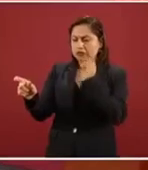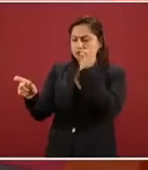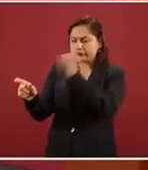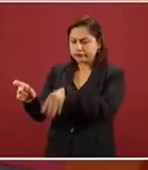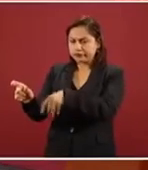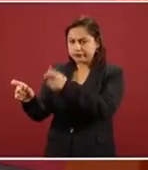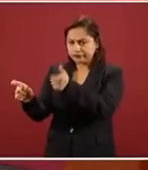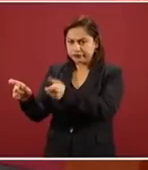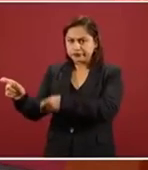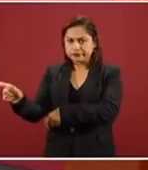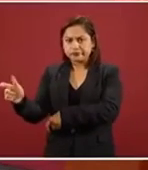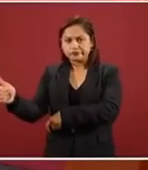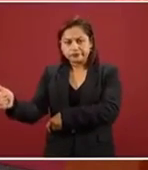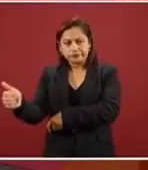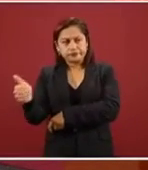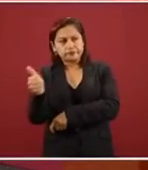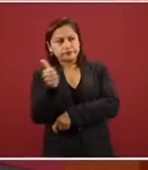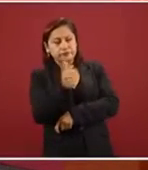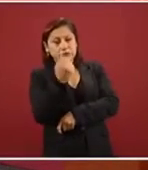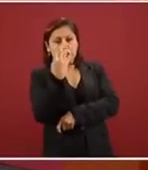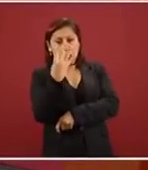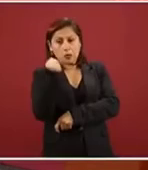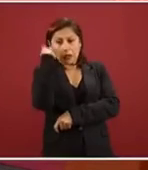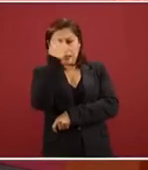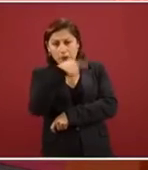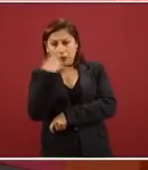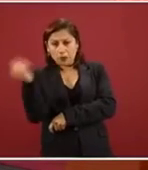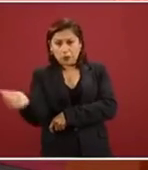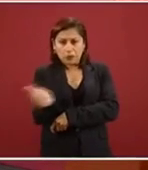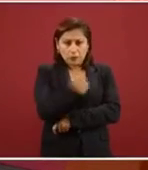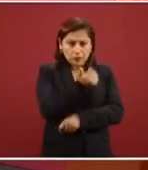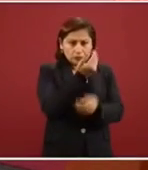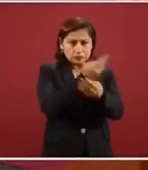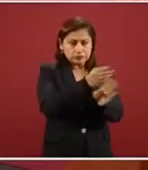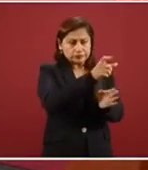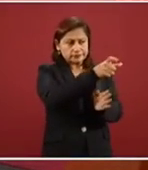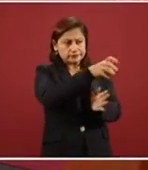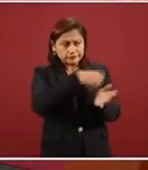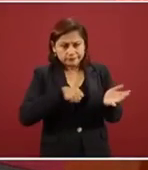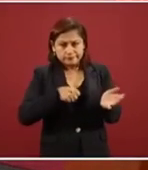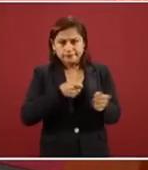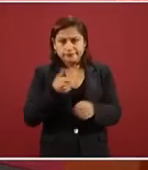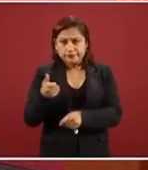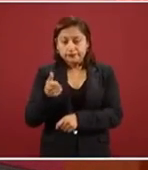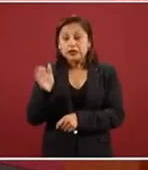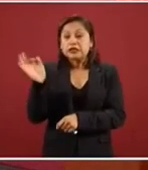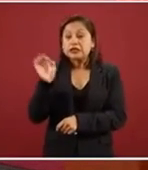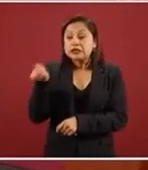Y si es un adulto mayor, pues tiene que ir con alguien que lo cuide.